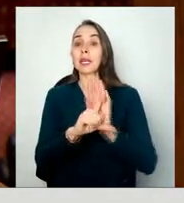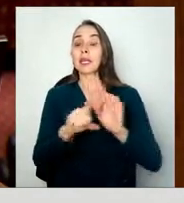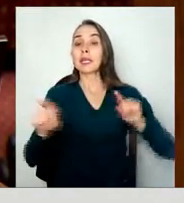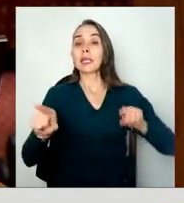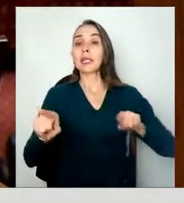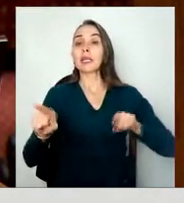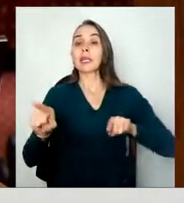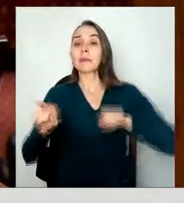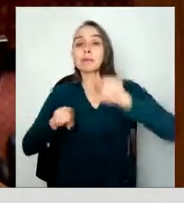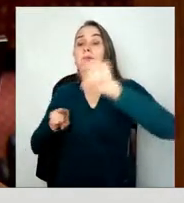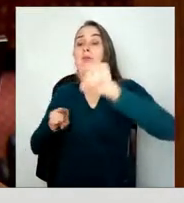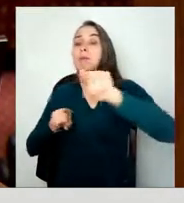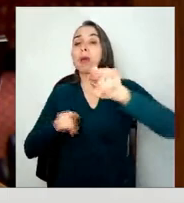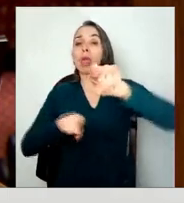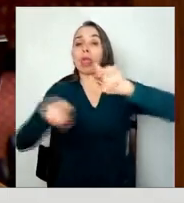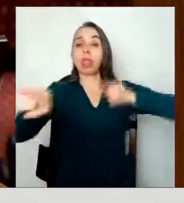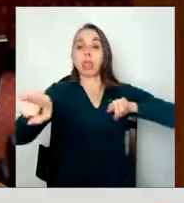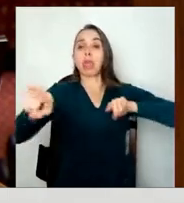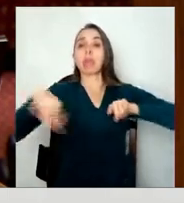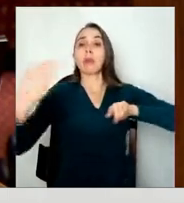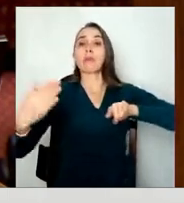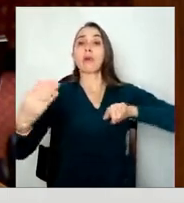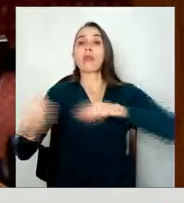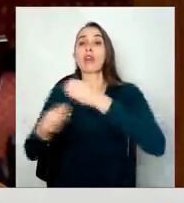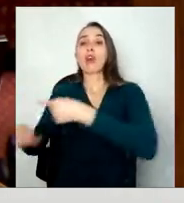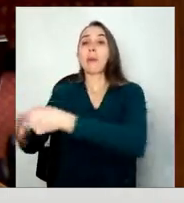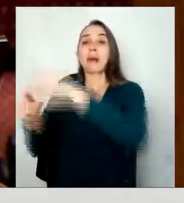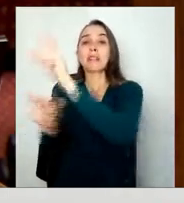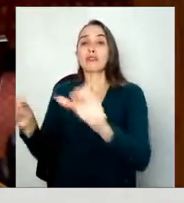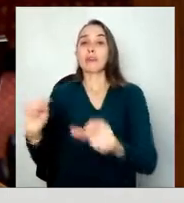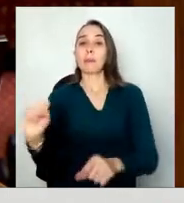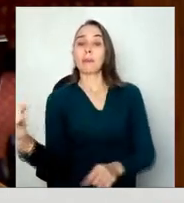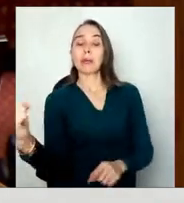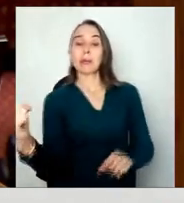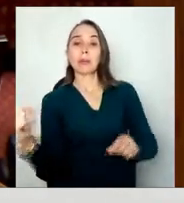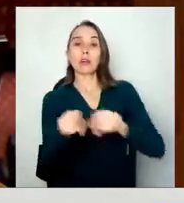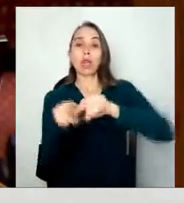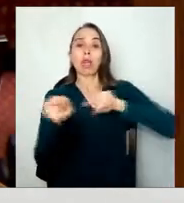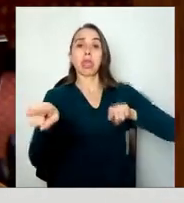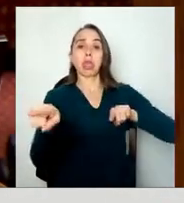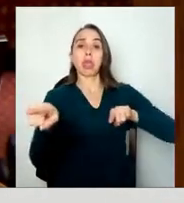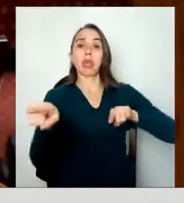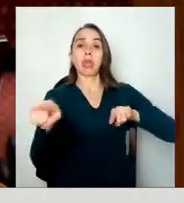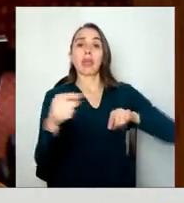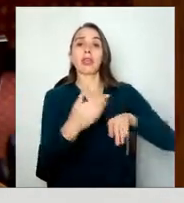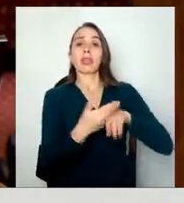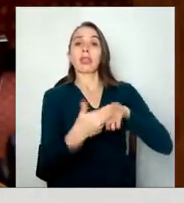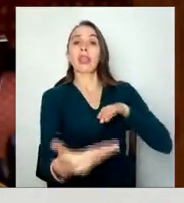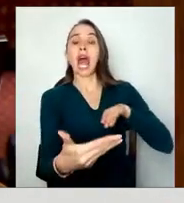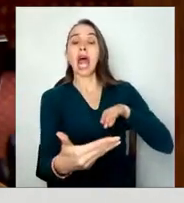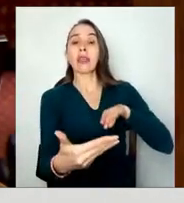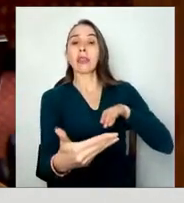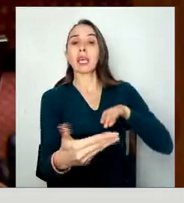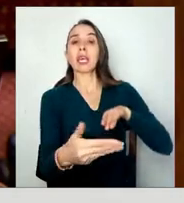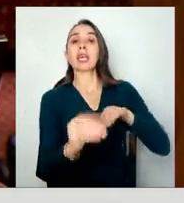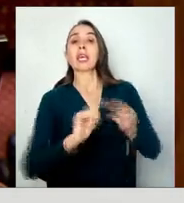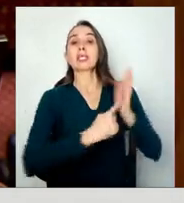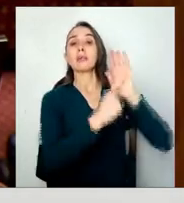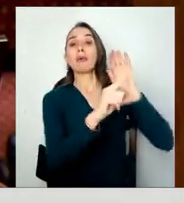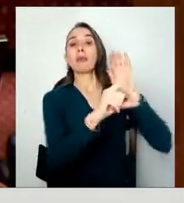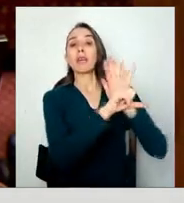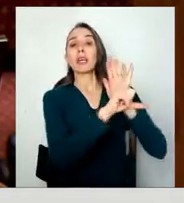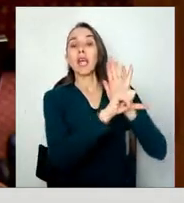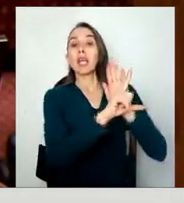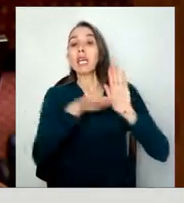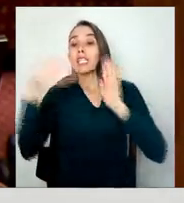o de los acontecimientos sociales va atrasado va a reaccionando a la situación que ocurre en